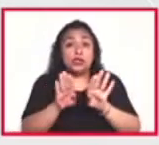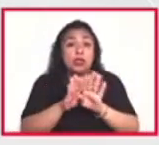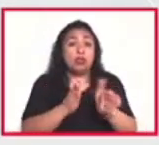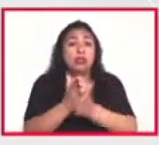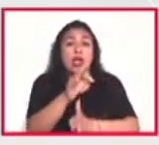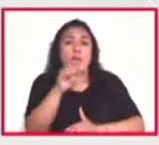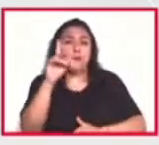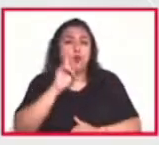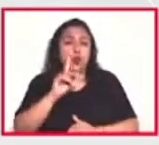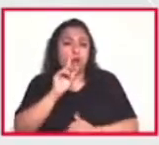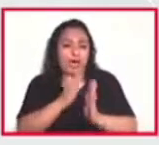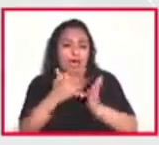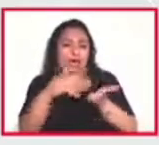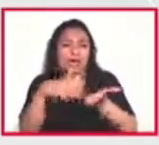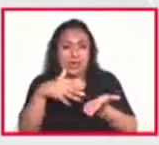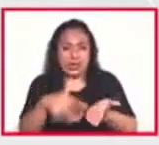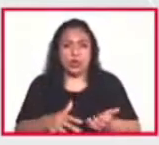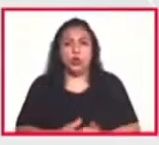femenino en la literatura.